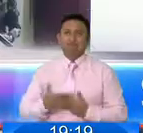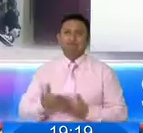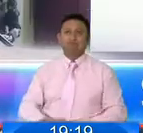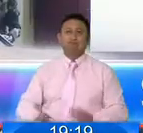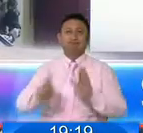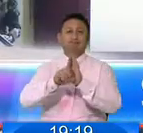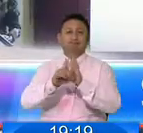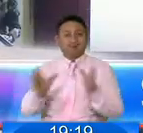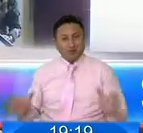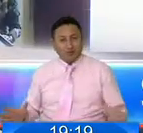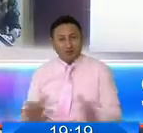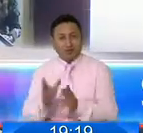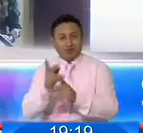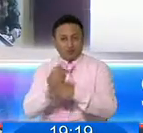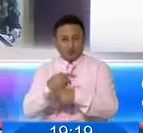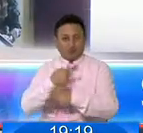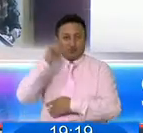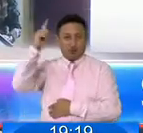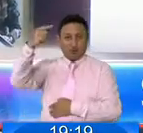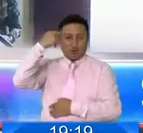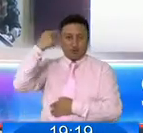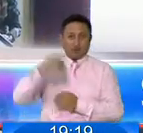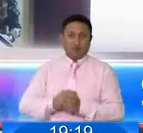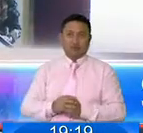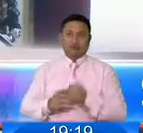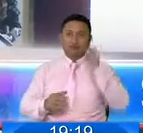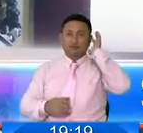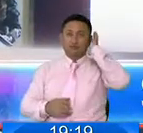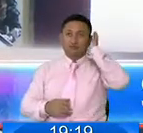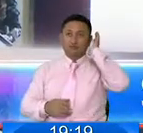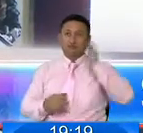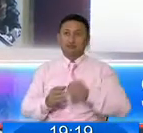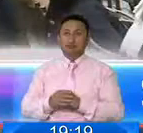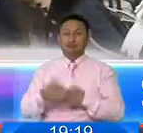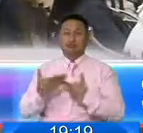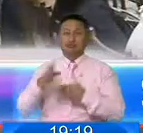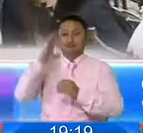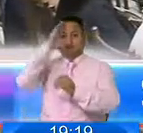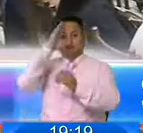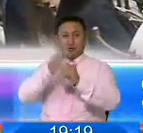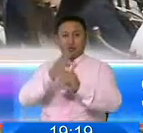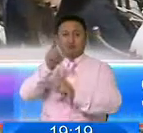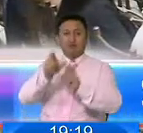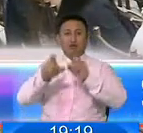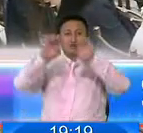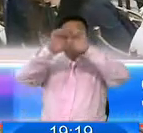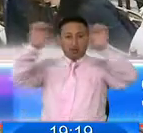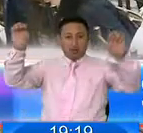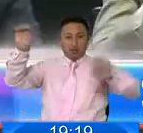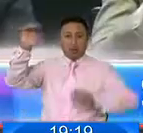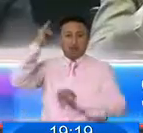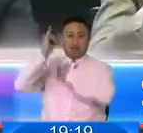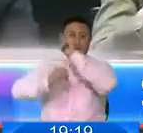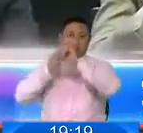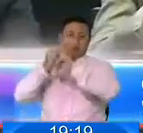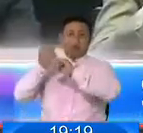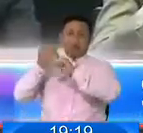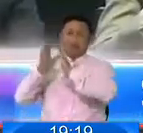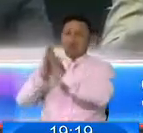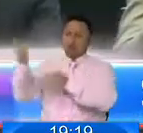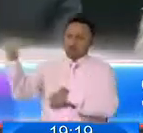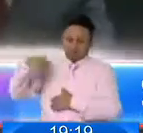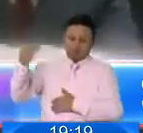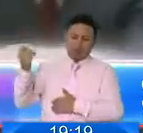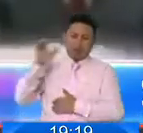Ley de Incentivo Productivo, el gobierno presentó su plan Ecuador Destino de Inversiones para atraer inversión extranjera ofreciendo incentivos tributarios